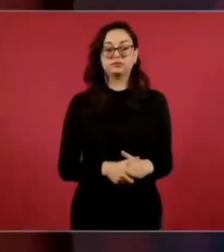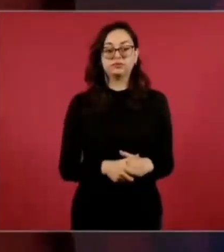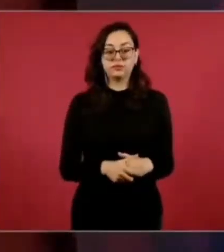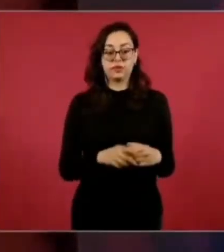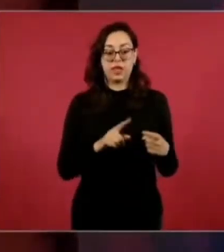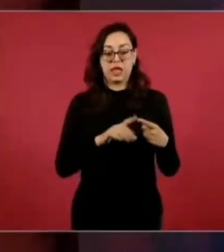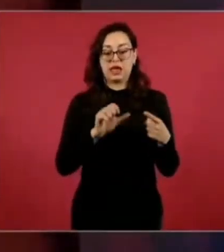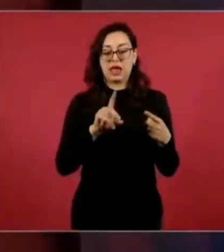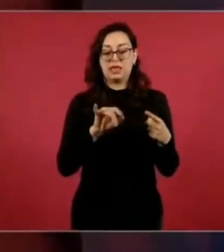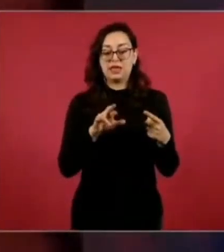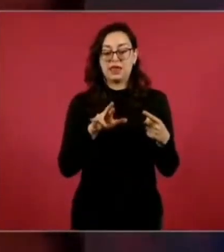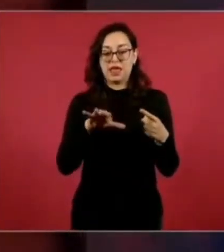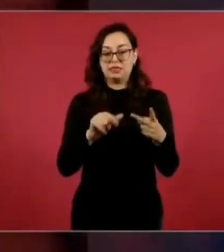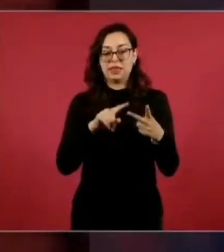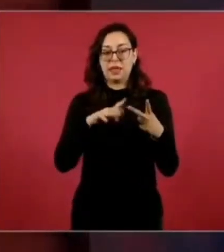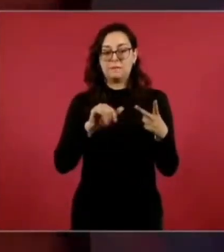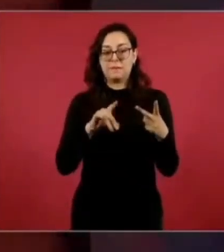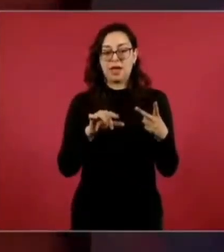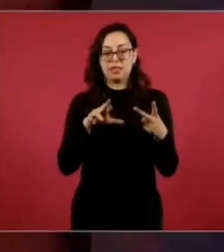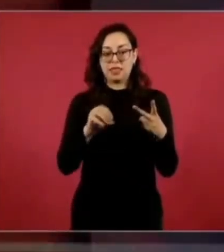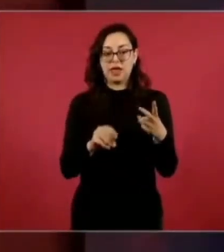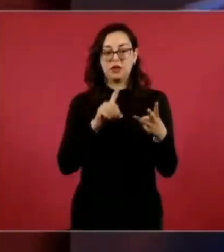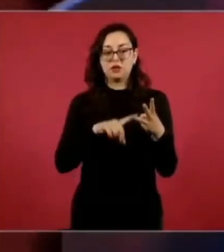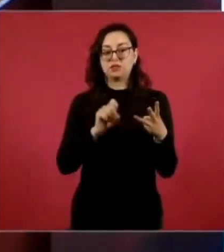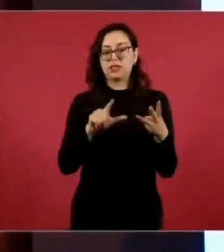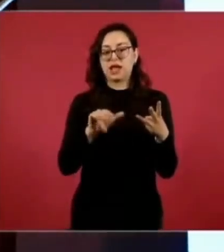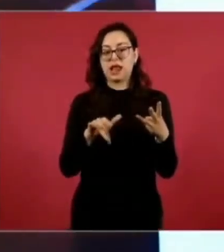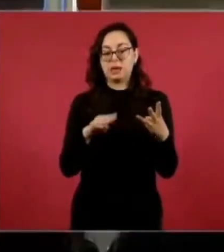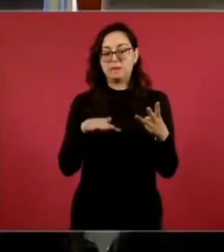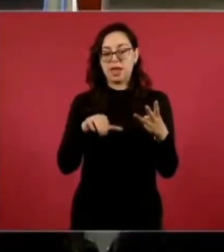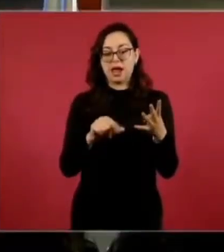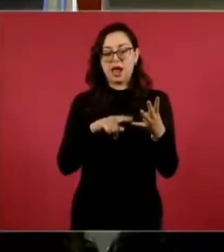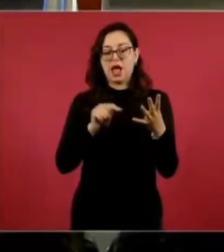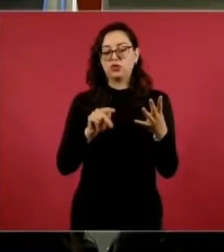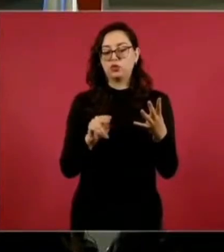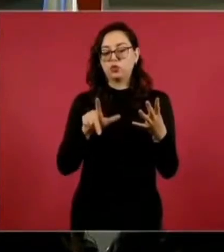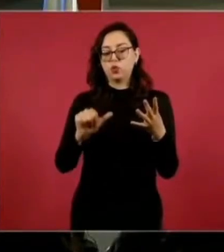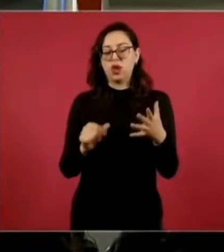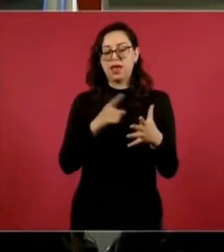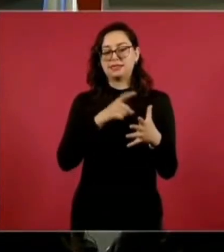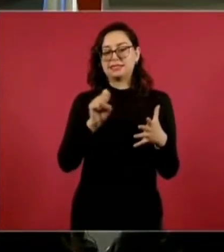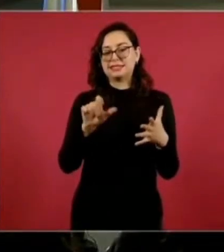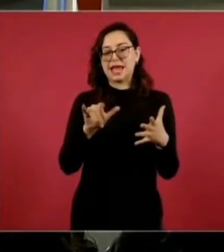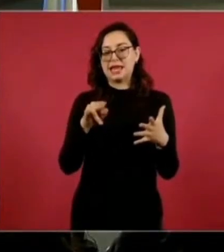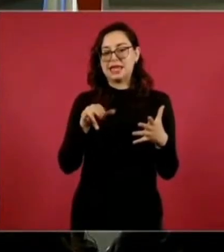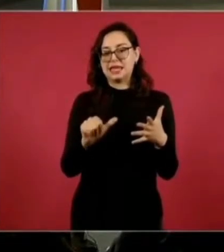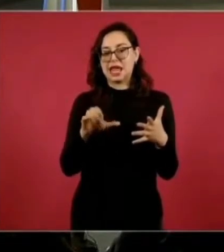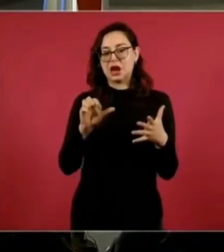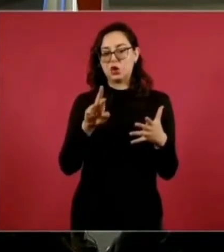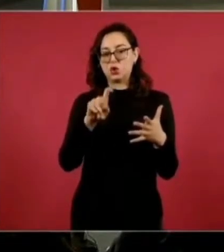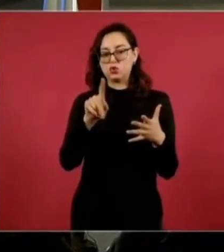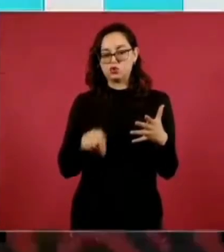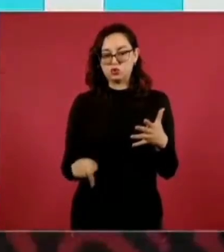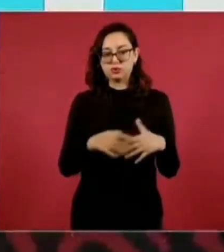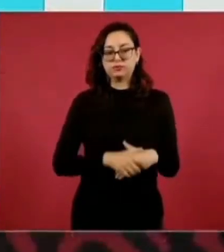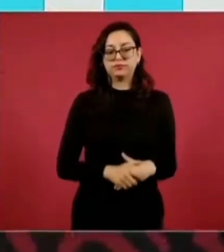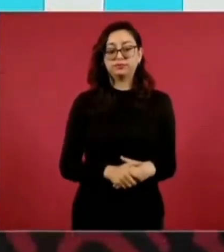Cadereyta, Madero, Minatitlán, Salamanca, Tula y Salina Cruz, en el 2013 se llegaron a procesar